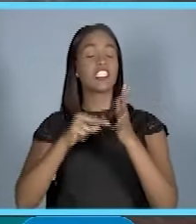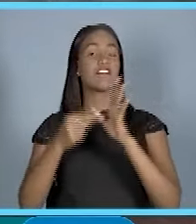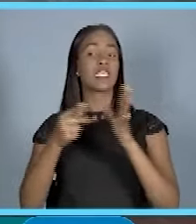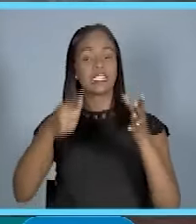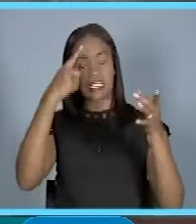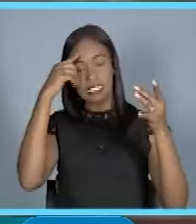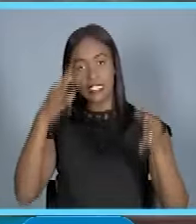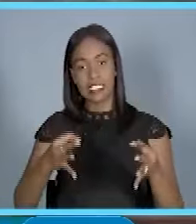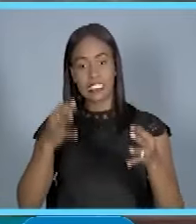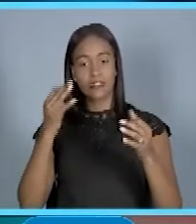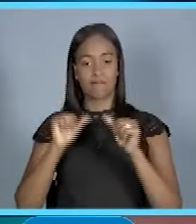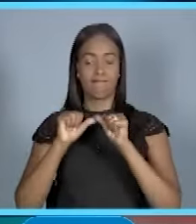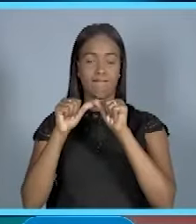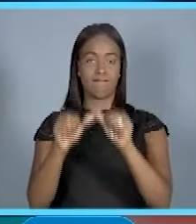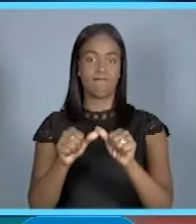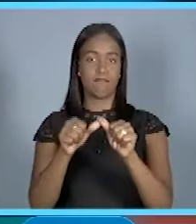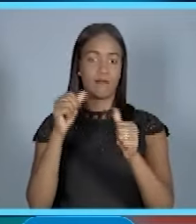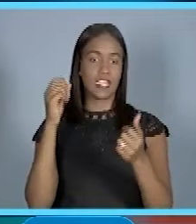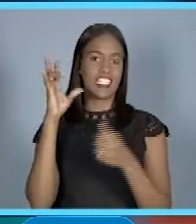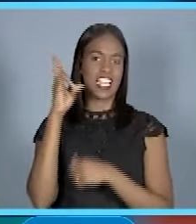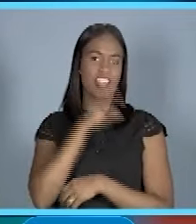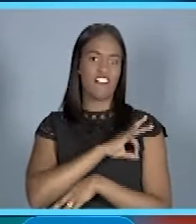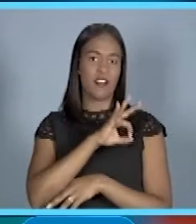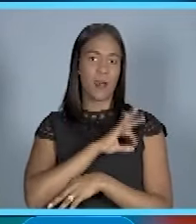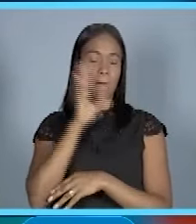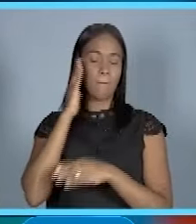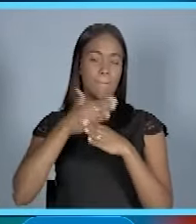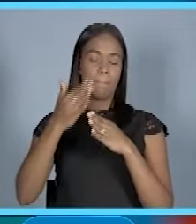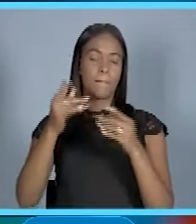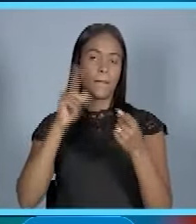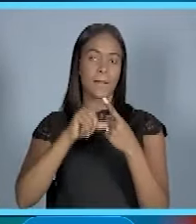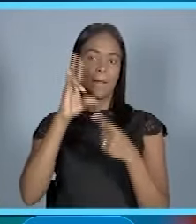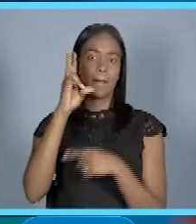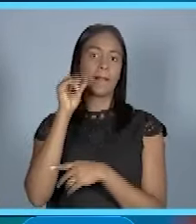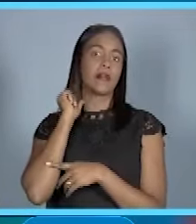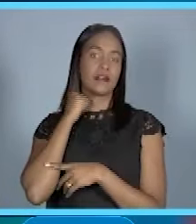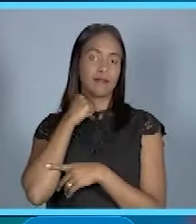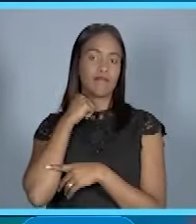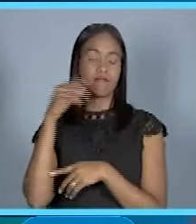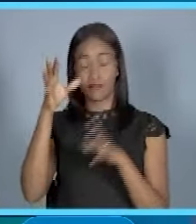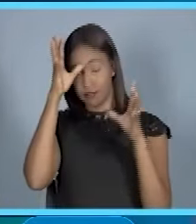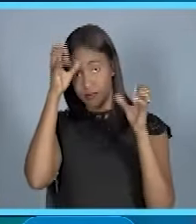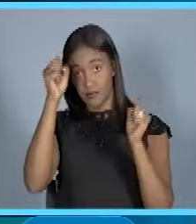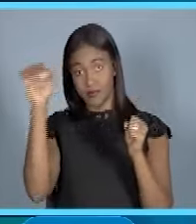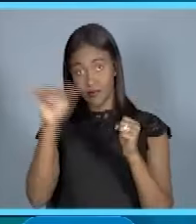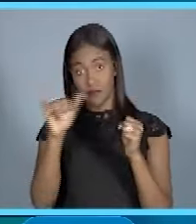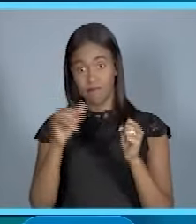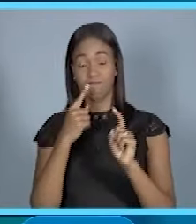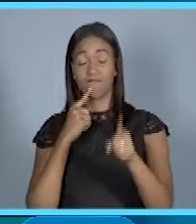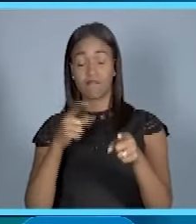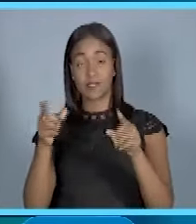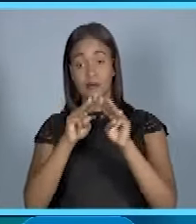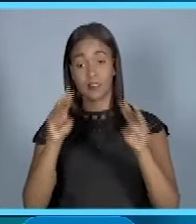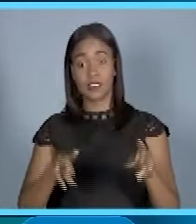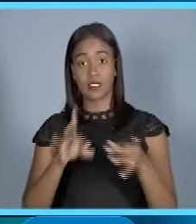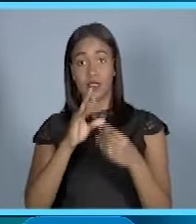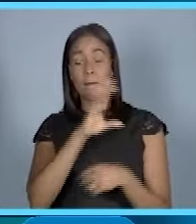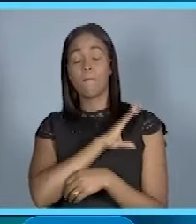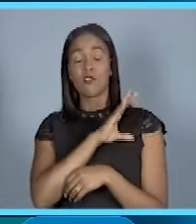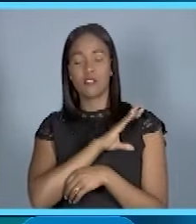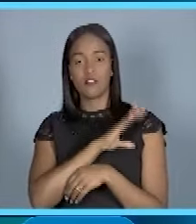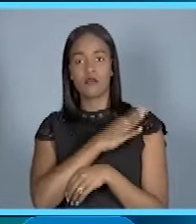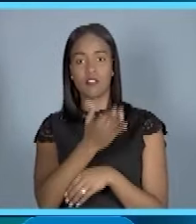medida fue puesta en vigencia este 7 de febrero y estaría culminando el 7 de agosto. El presidente igual instruyó al Ministerio de Interior y